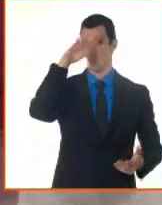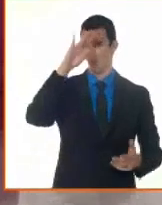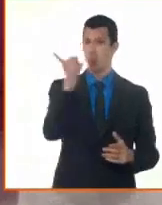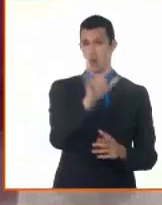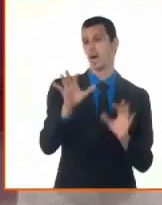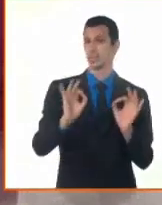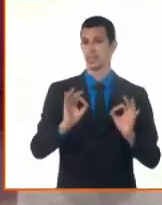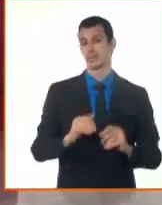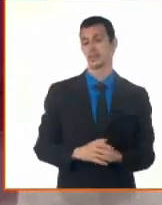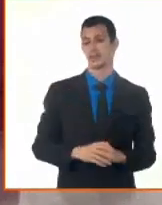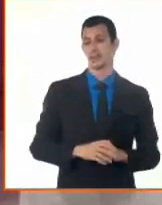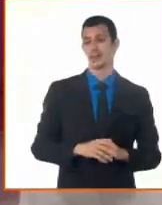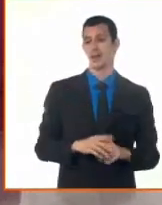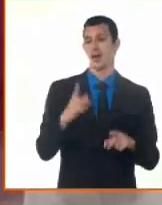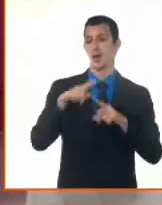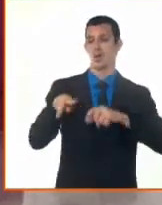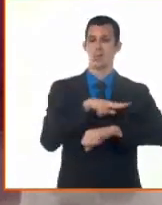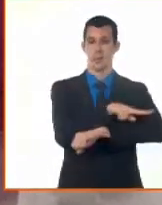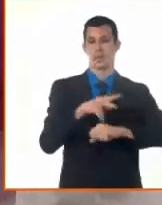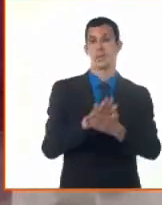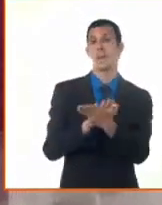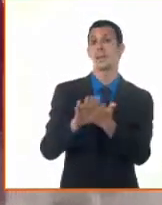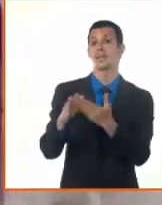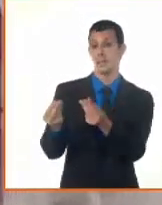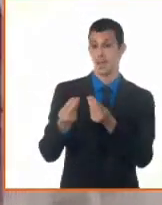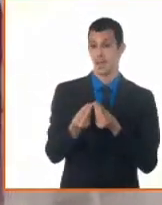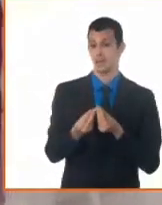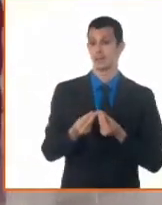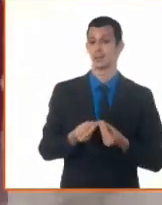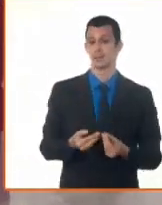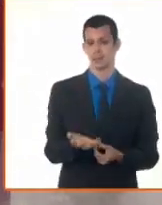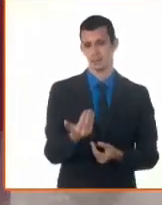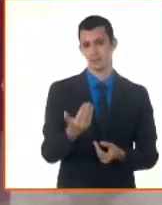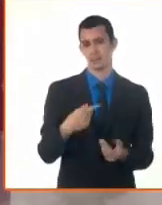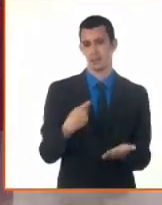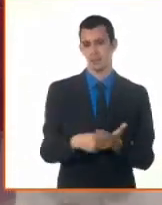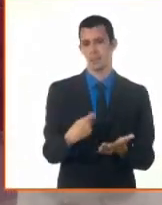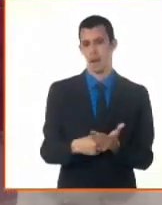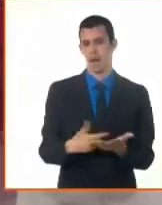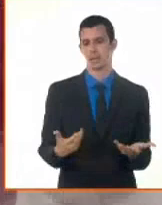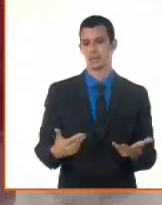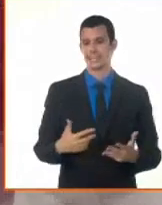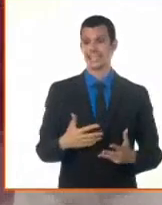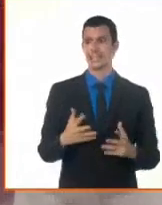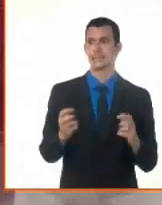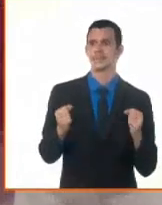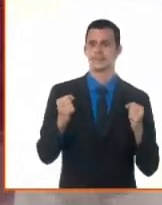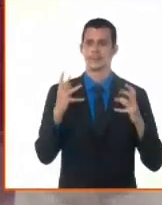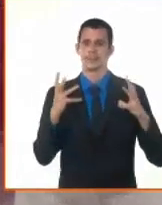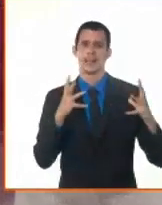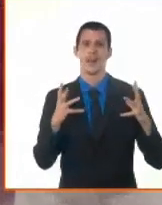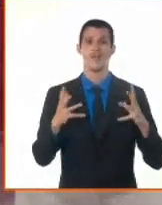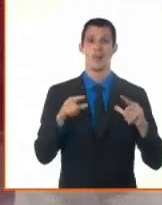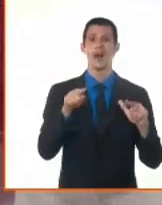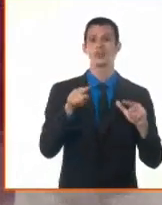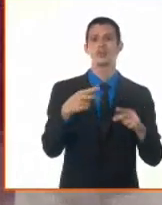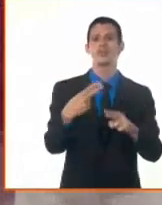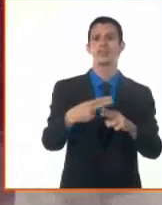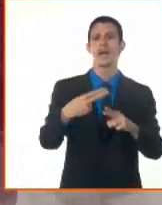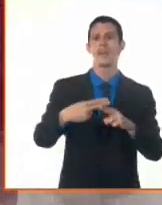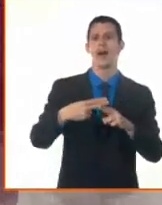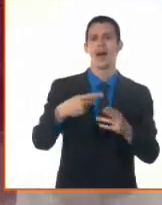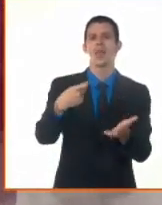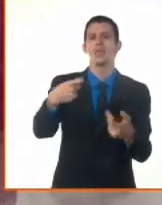la logística la logística regional esto es muy importante Esto es importantísimo para América Latina y y el